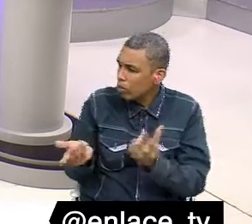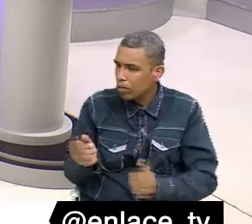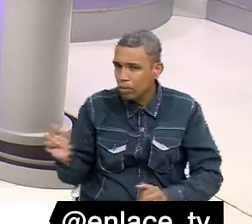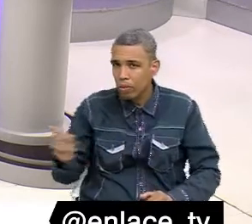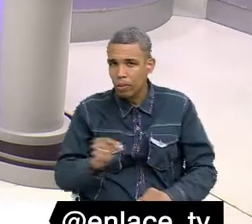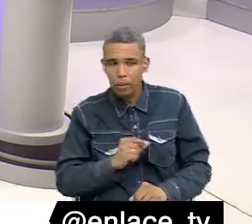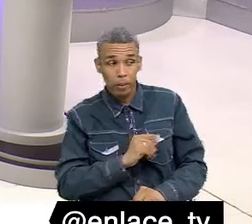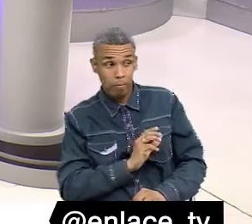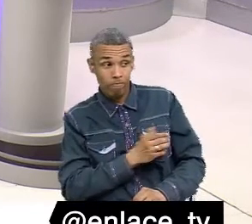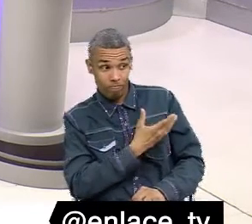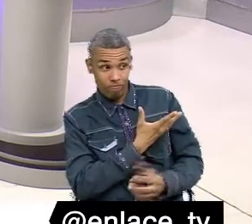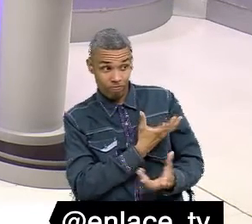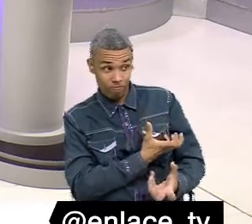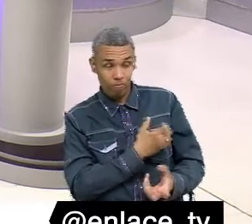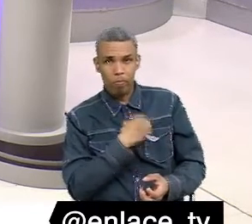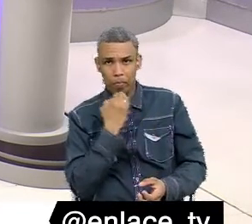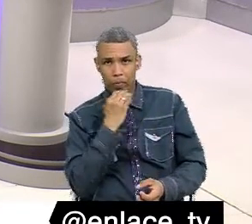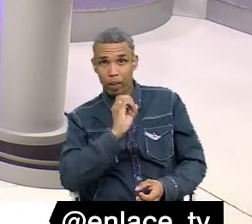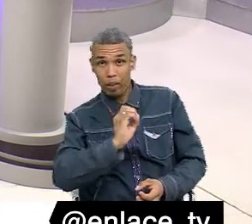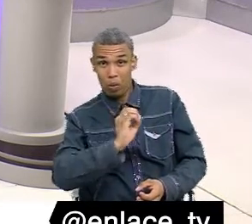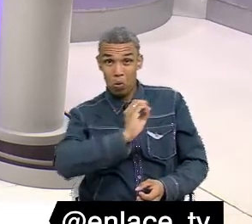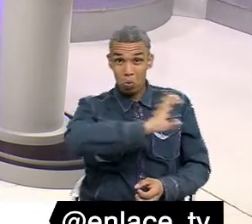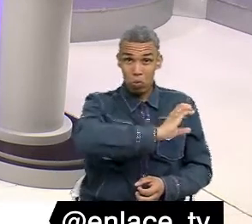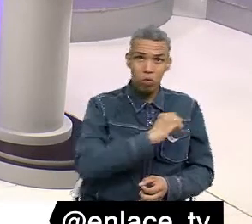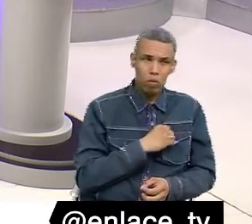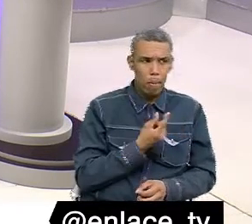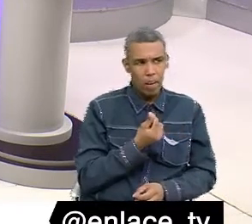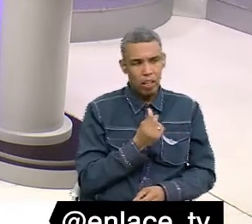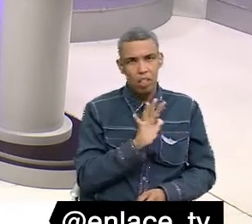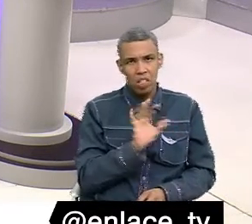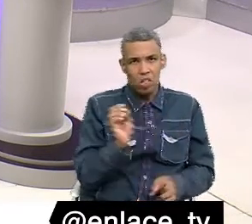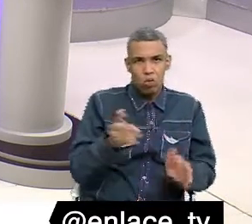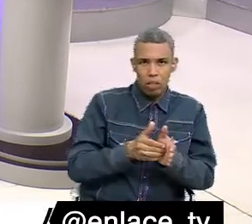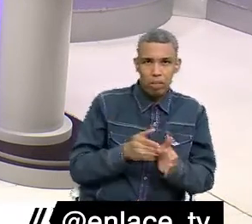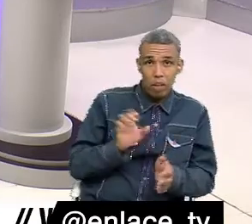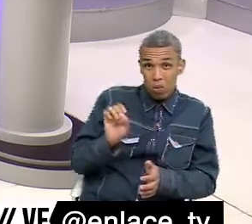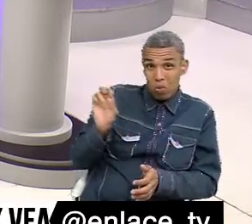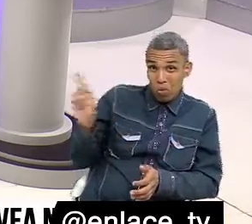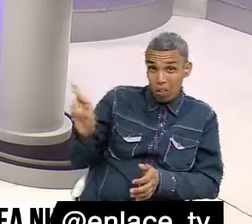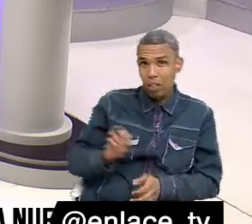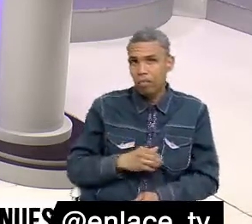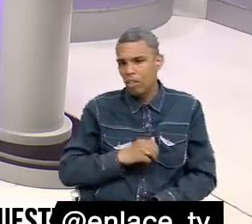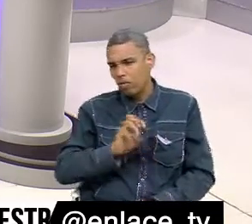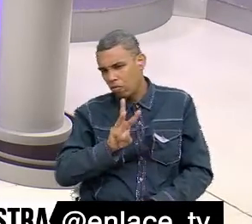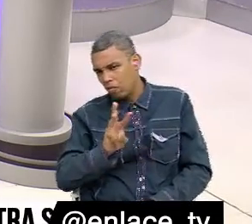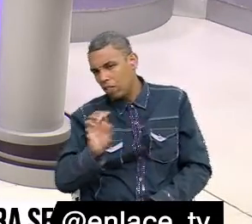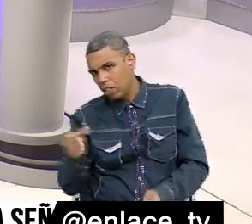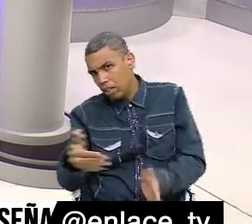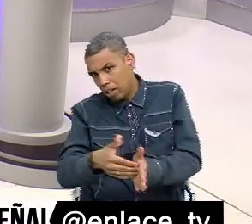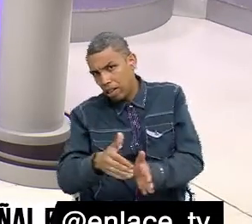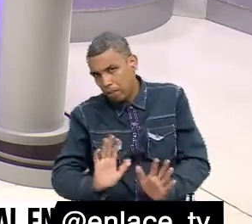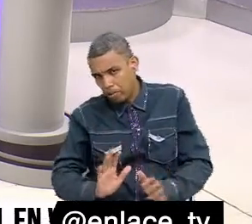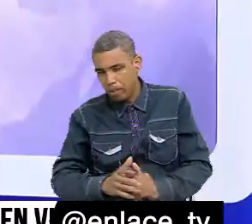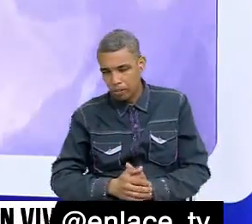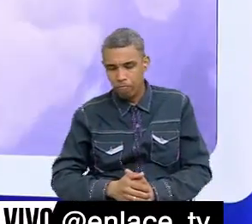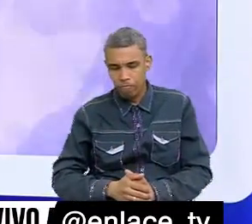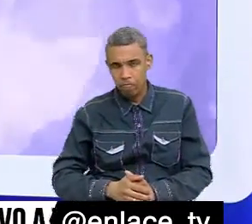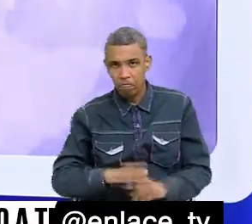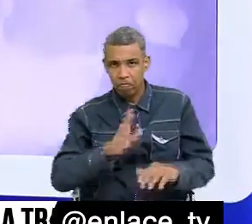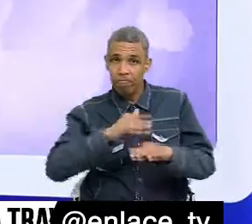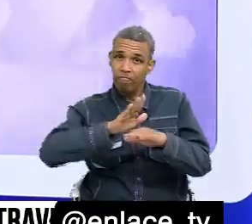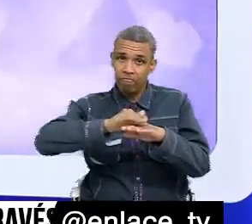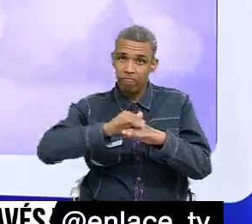quiere ir a Occidental, tendrá que tener 50 mil pesos. Si quiere ir a Oriental, tendrá que tener 30 mil pesos. Es el valor para el compromiso